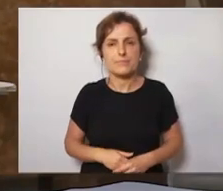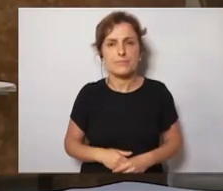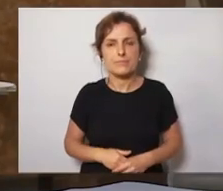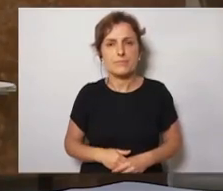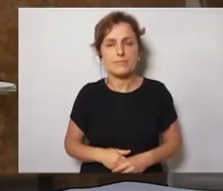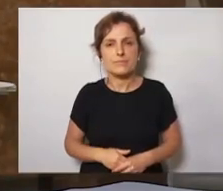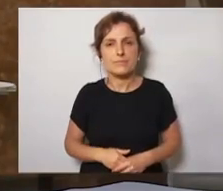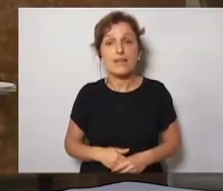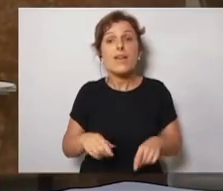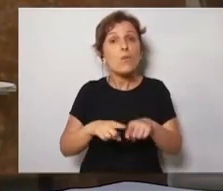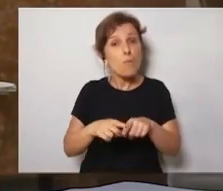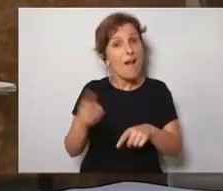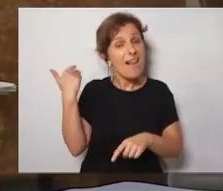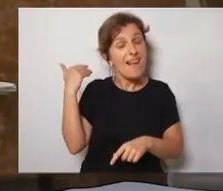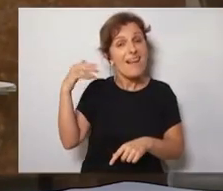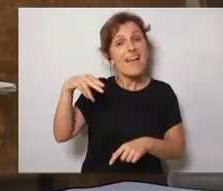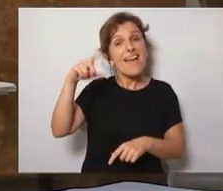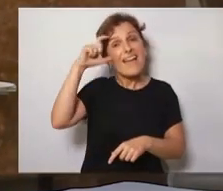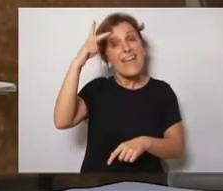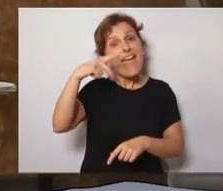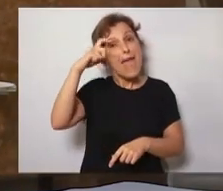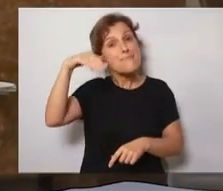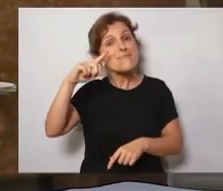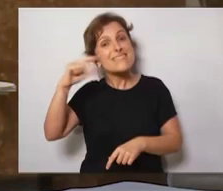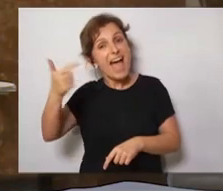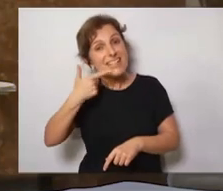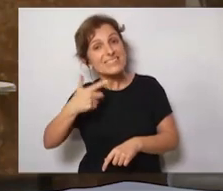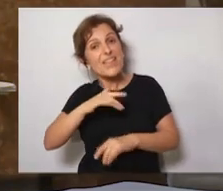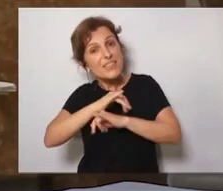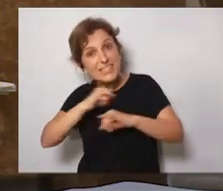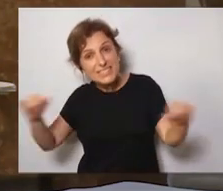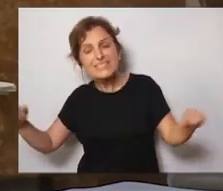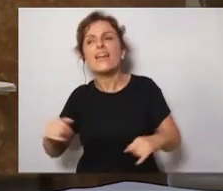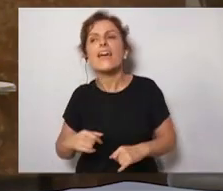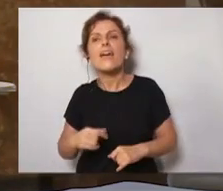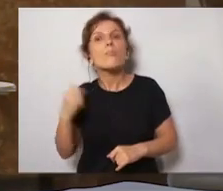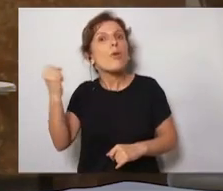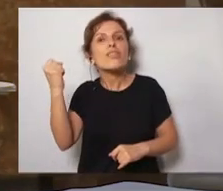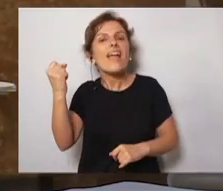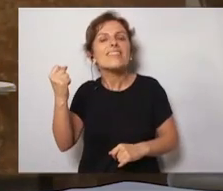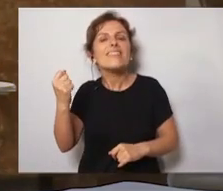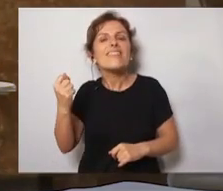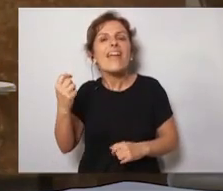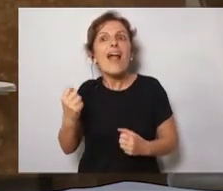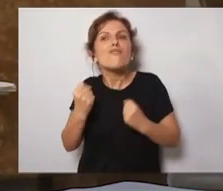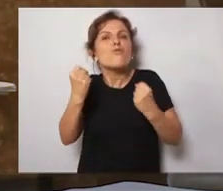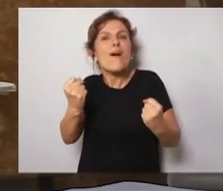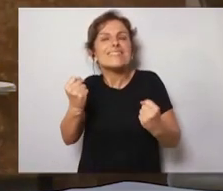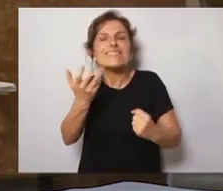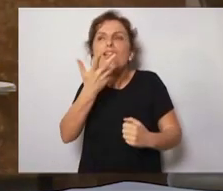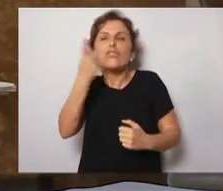como decía nehemías la alegría en el señor es nuestra fortaleza vayamos en paz